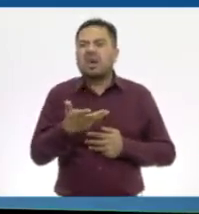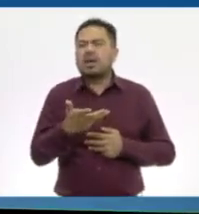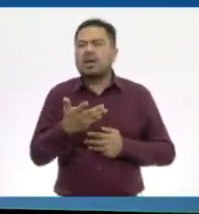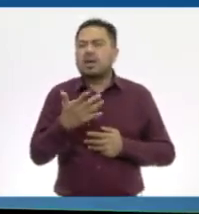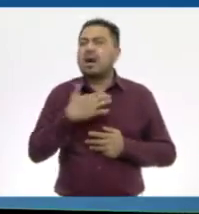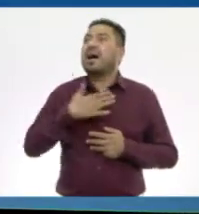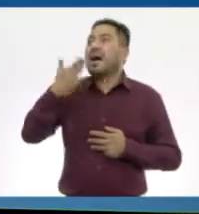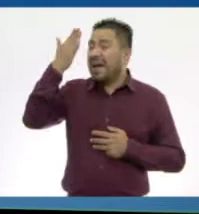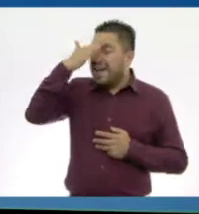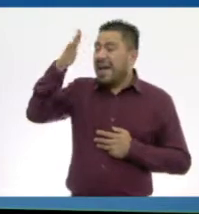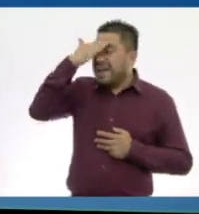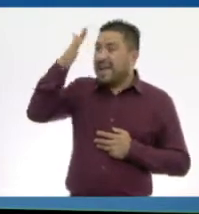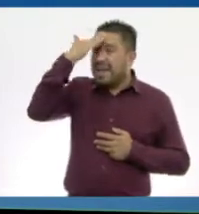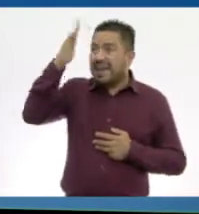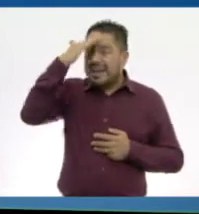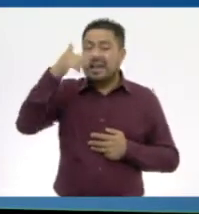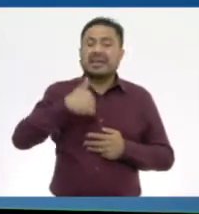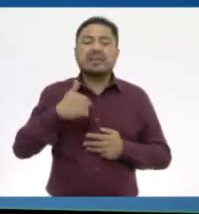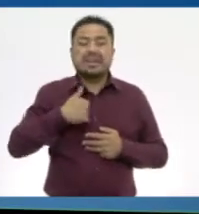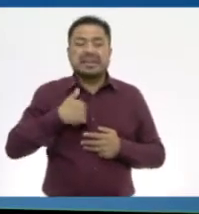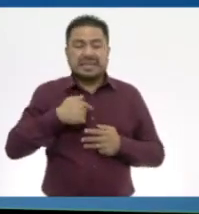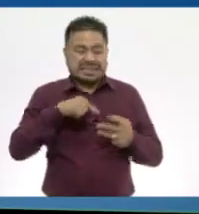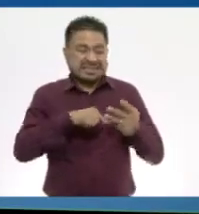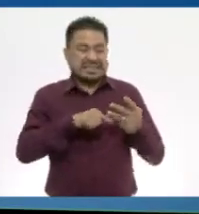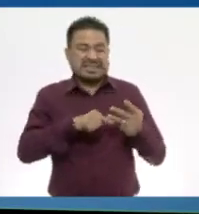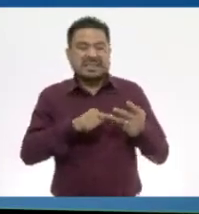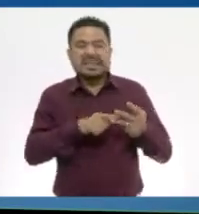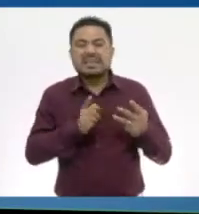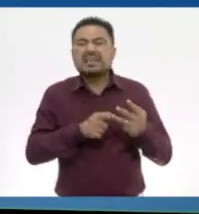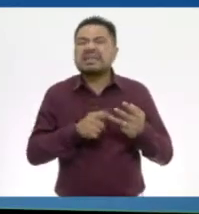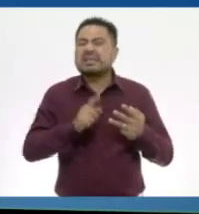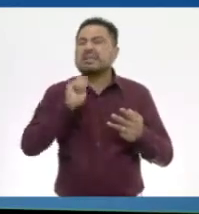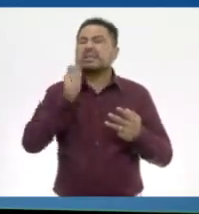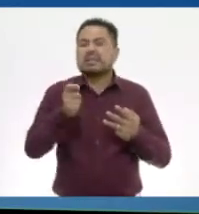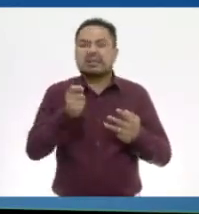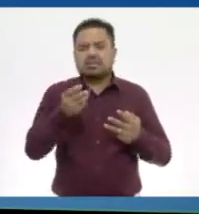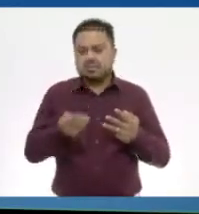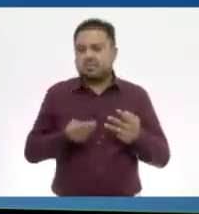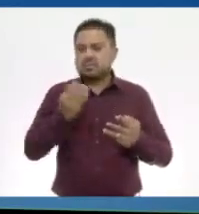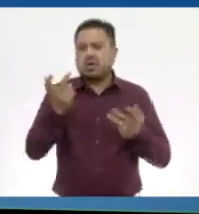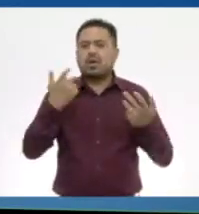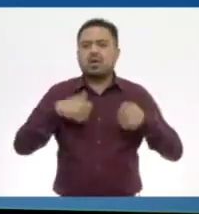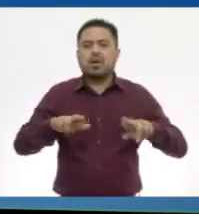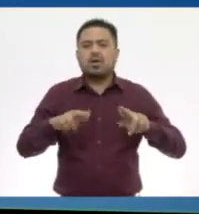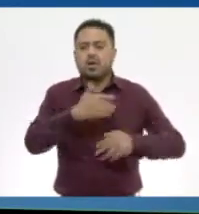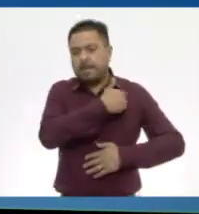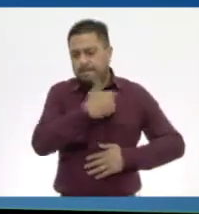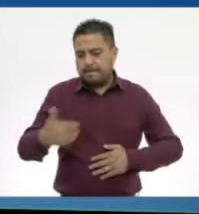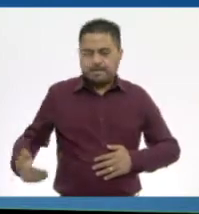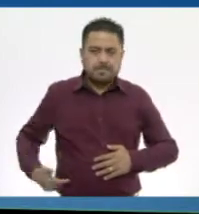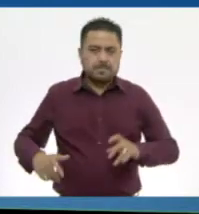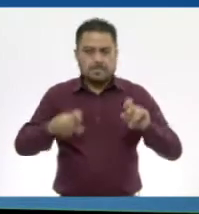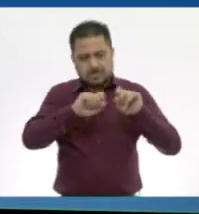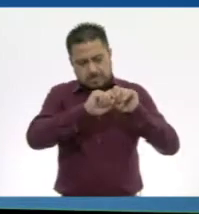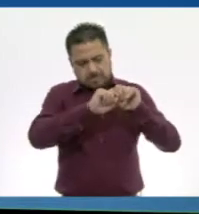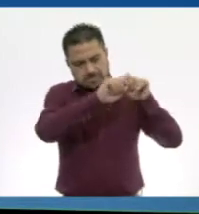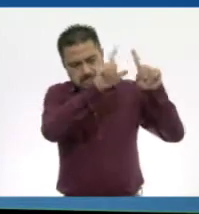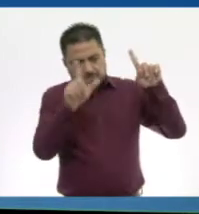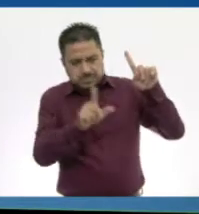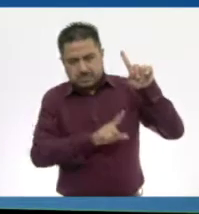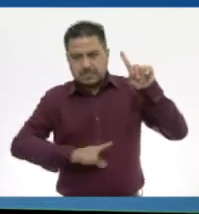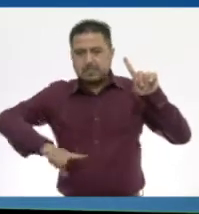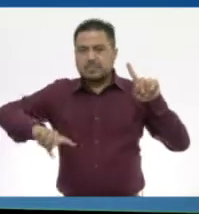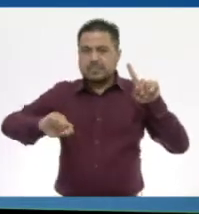sé. El poder ejecutivo está depositado en el presidente de los Estados